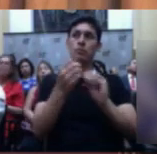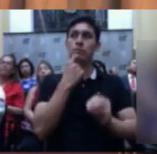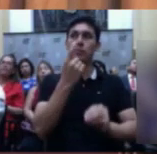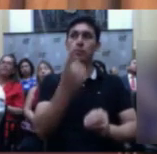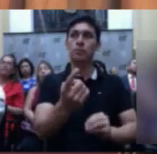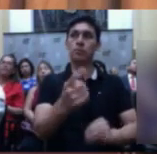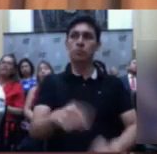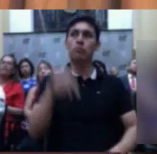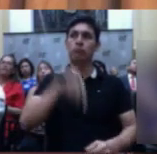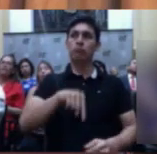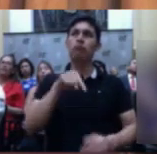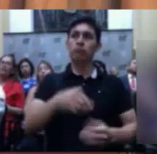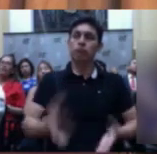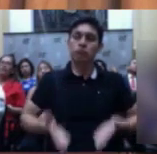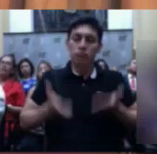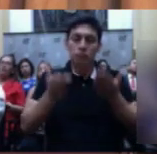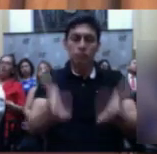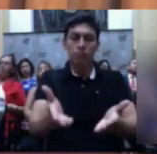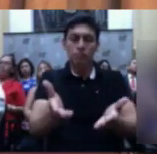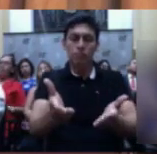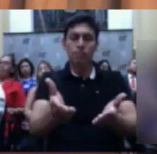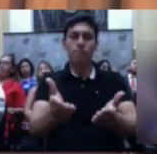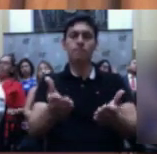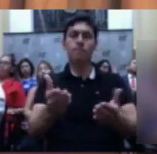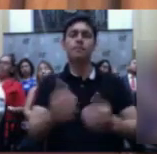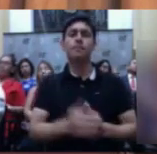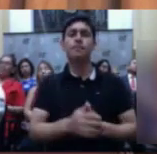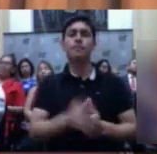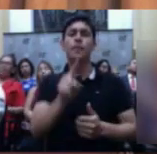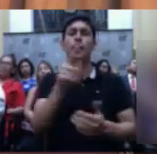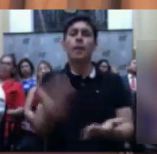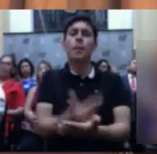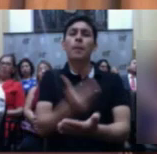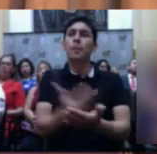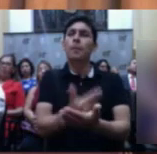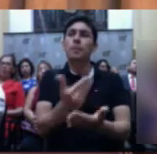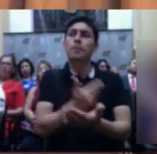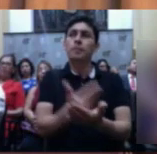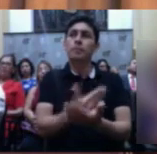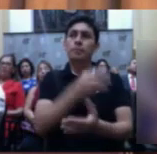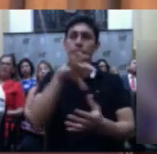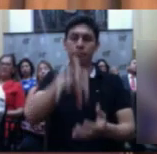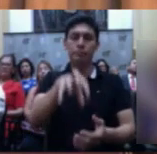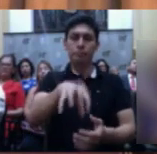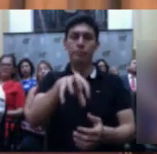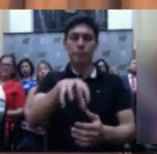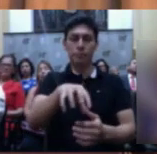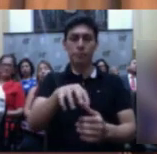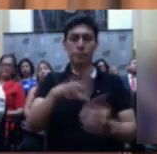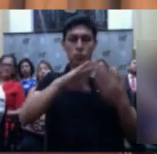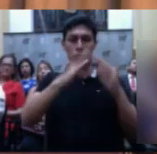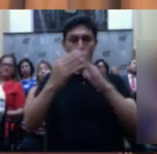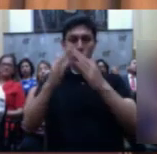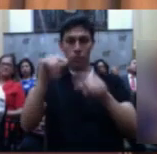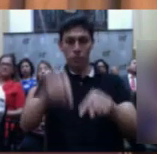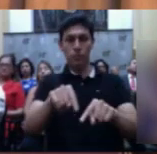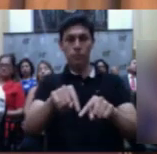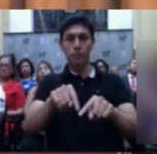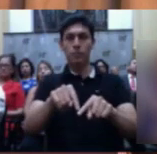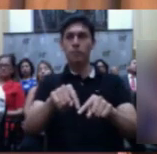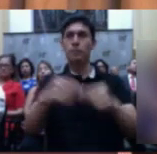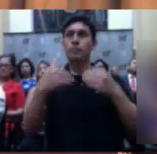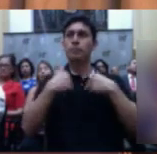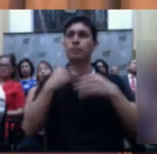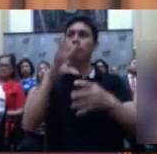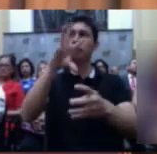nos ha llevado a entregar hace muy poco una novedosa central de seguridad ciudadana que cuenta internamente